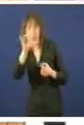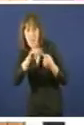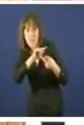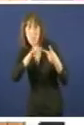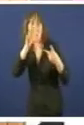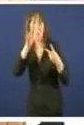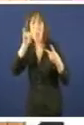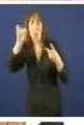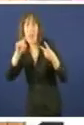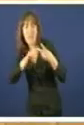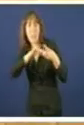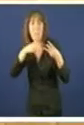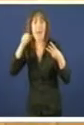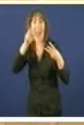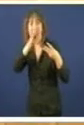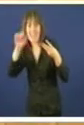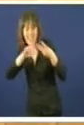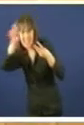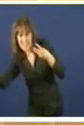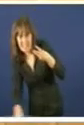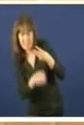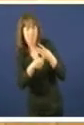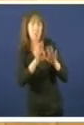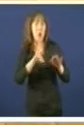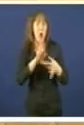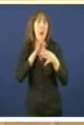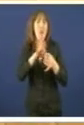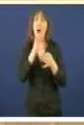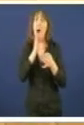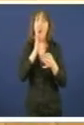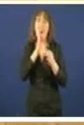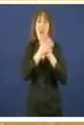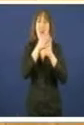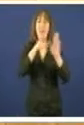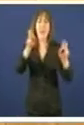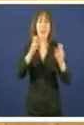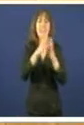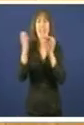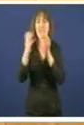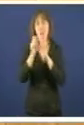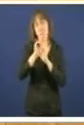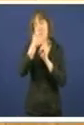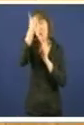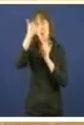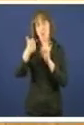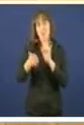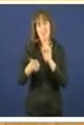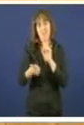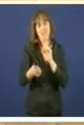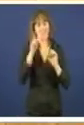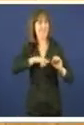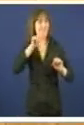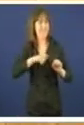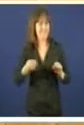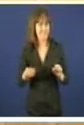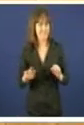máis evidente. E, en todo caso, en relación con esta transacción, creo que é outro engano. É outro engano máis. Porque vostedes, como moi